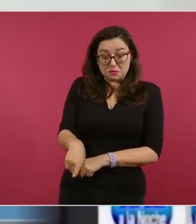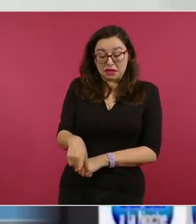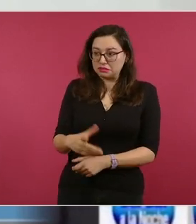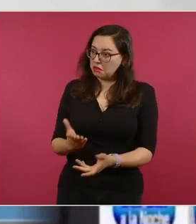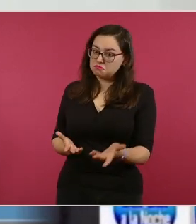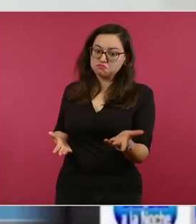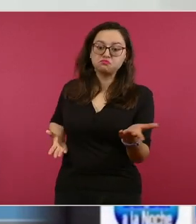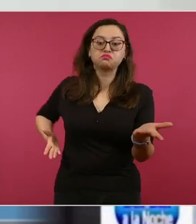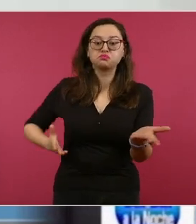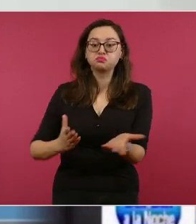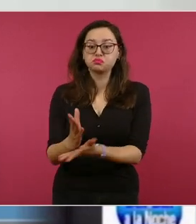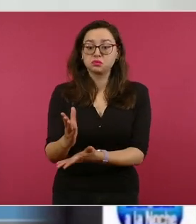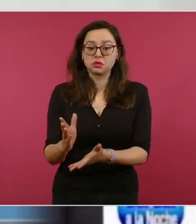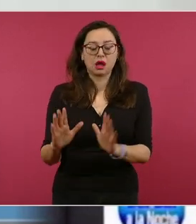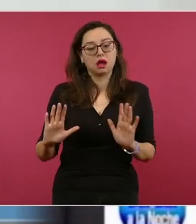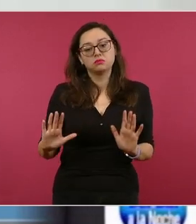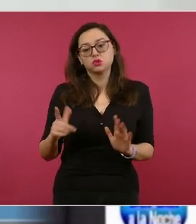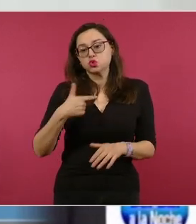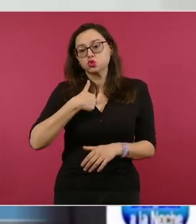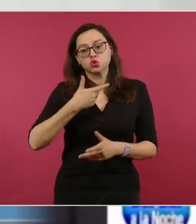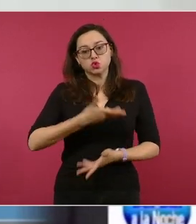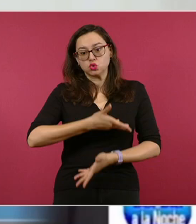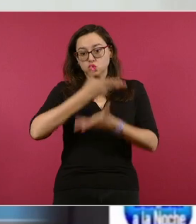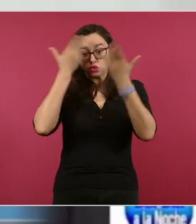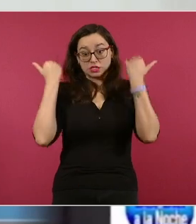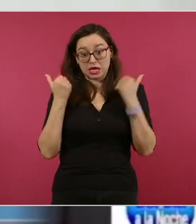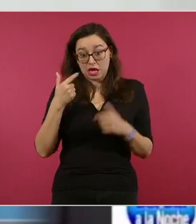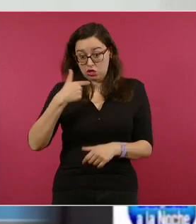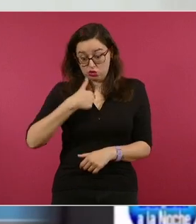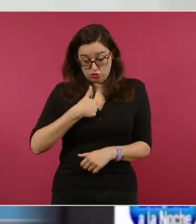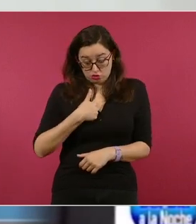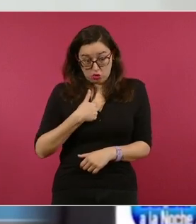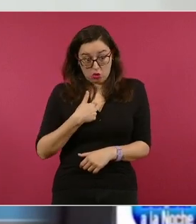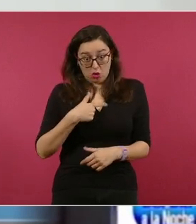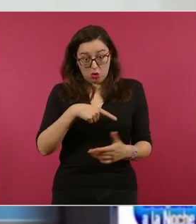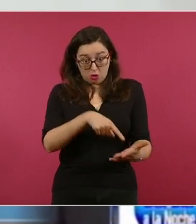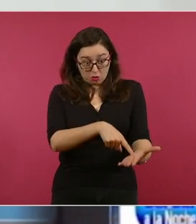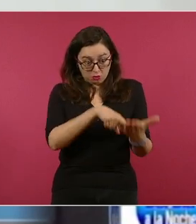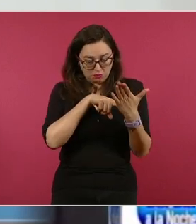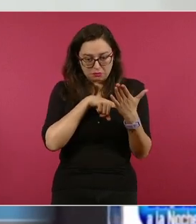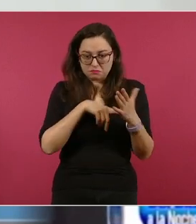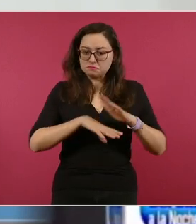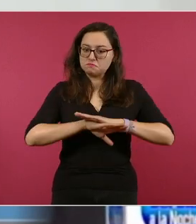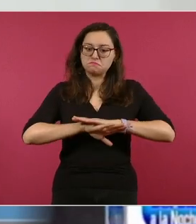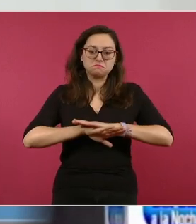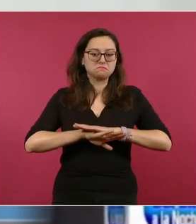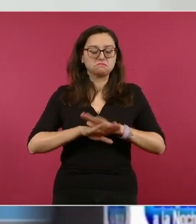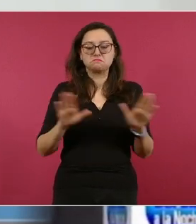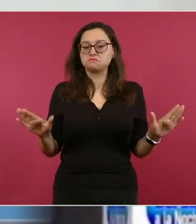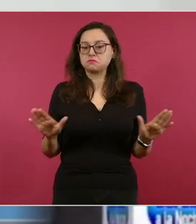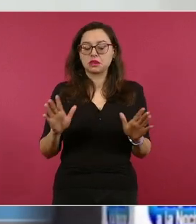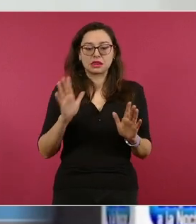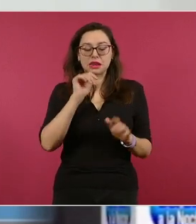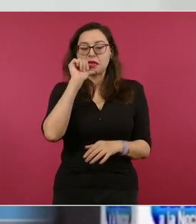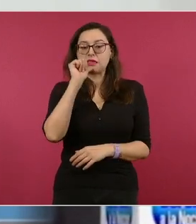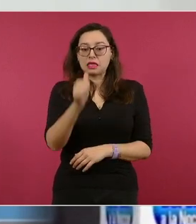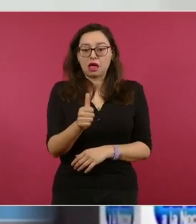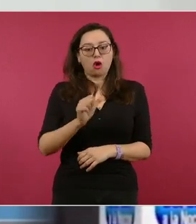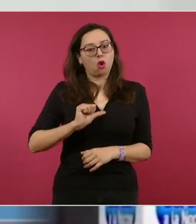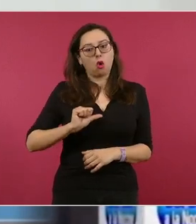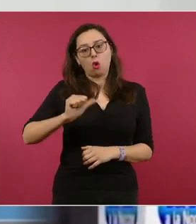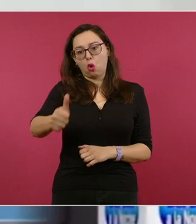orden y envió un oficio, pero ya estaba en estas funciones de representación del Ministerio Interior